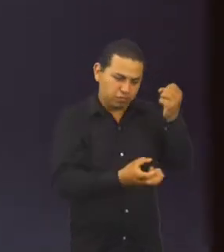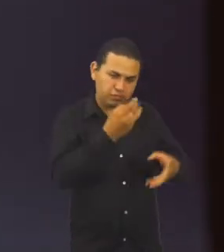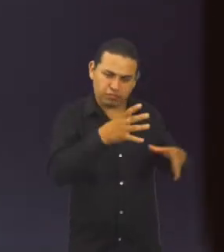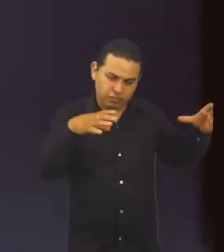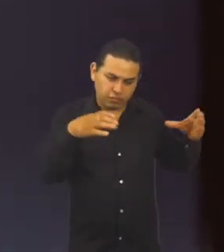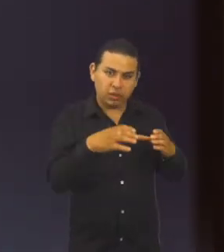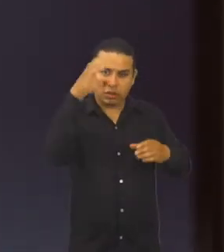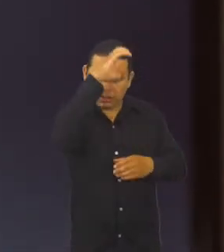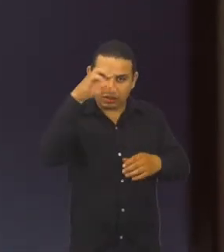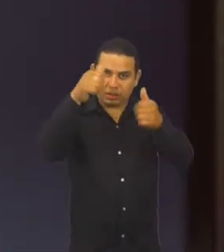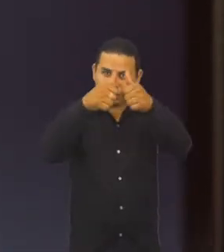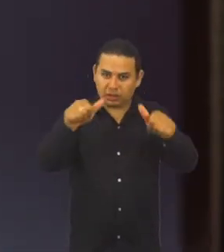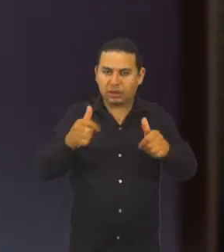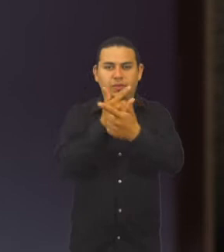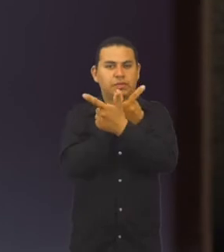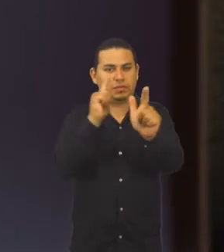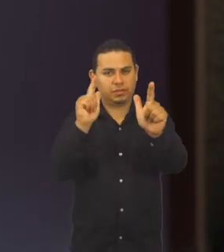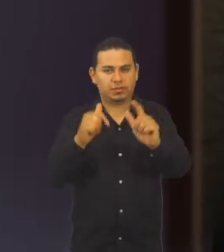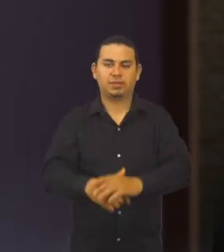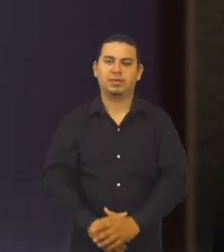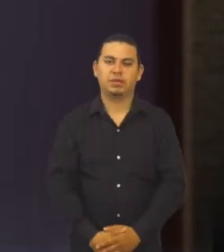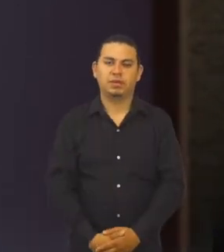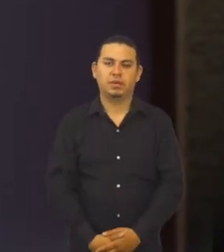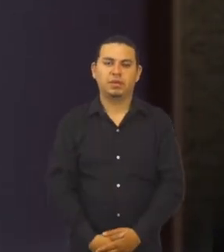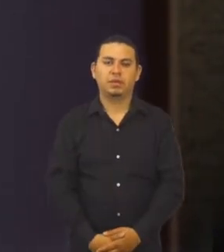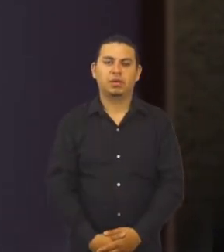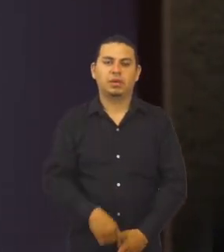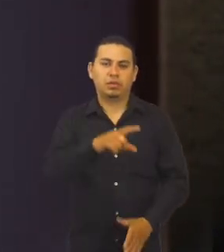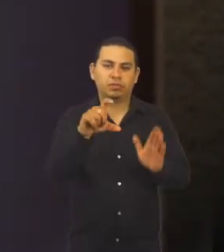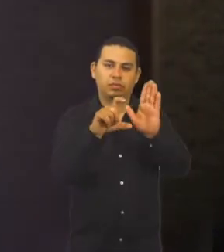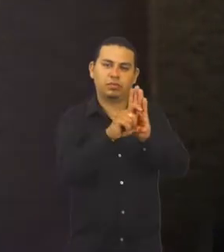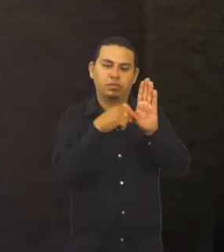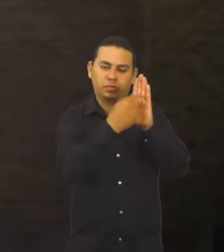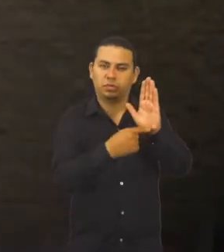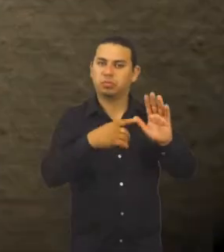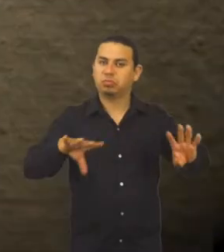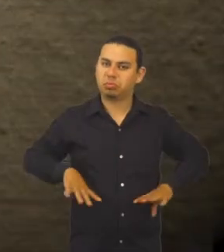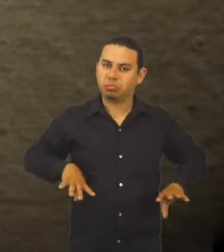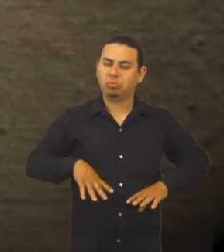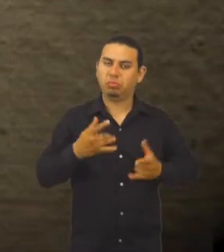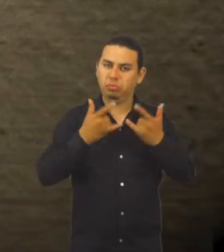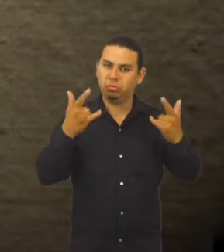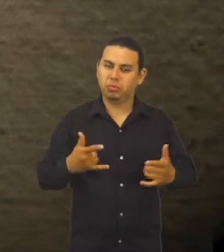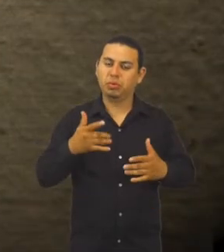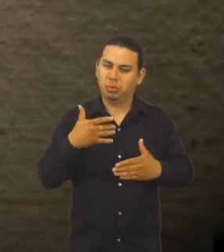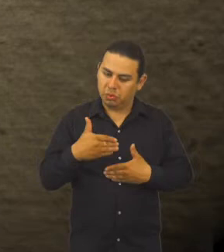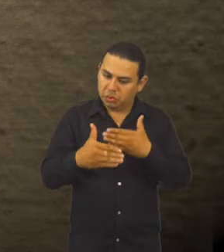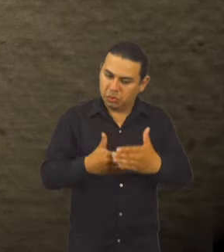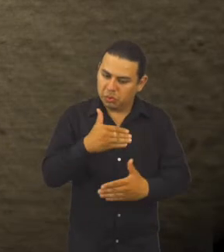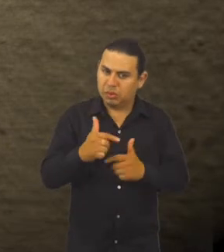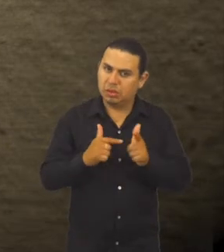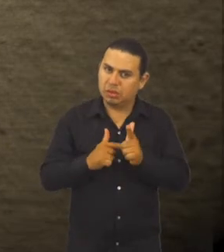ideas fuerza, ciencia, arte, libertad, que forman su lema y definen su trayectoria y